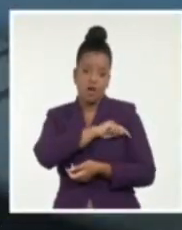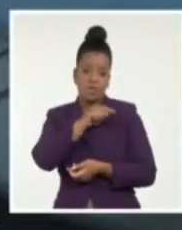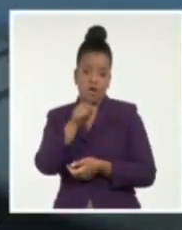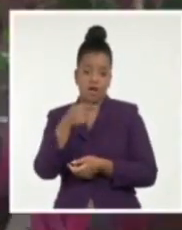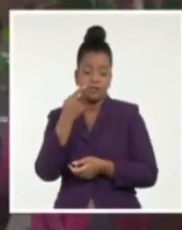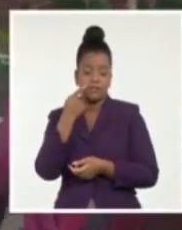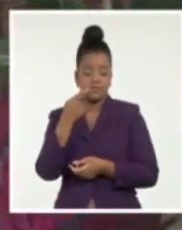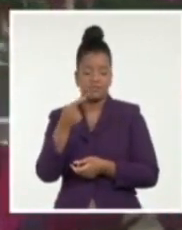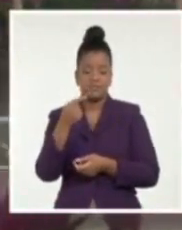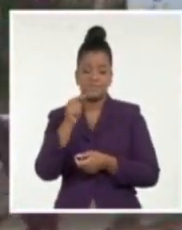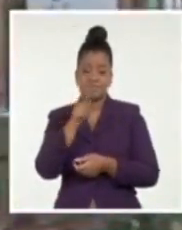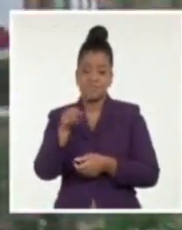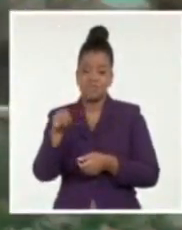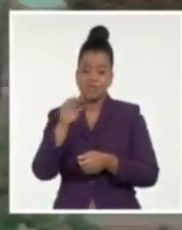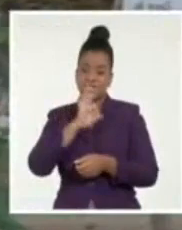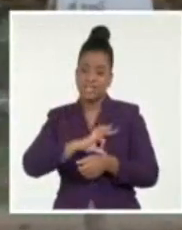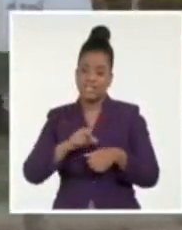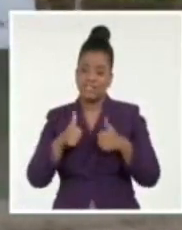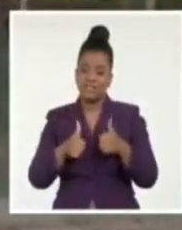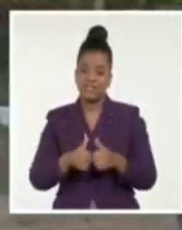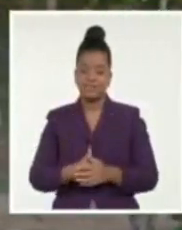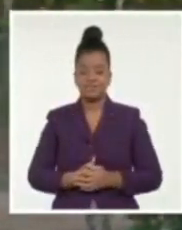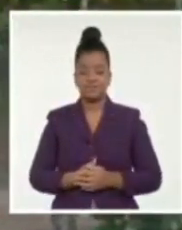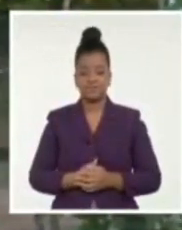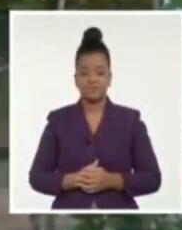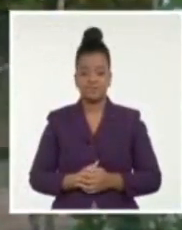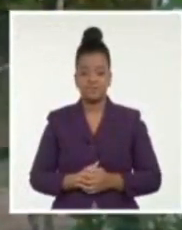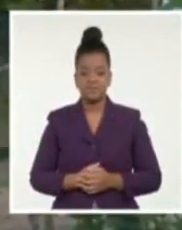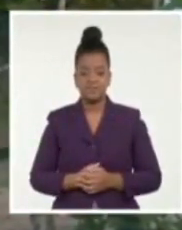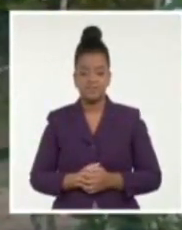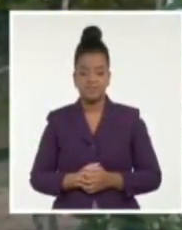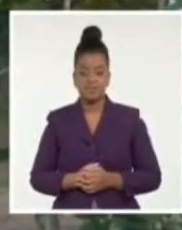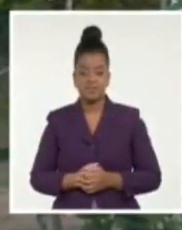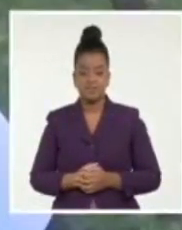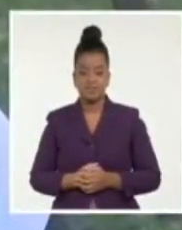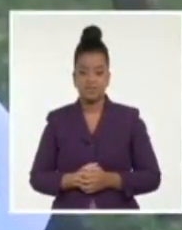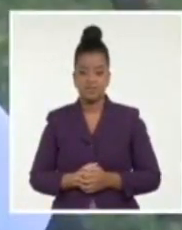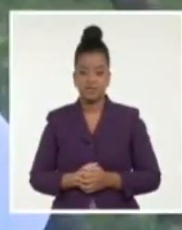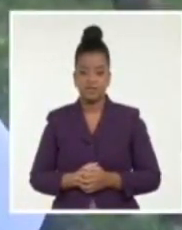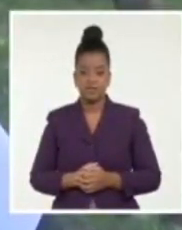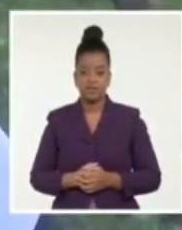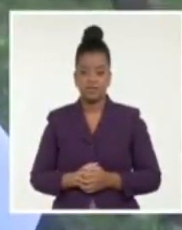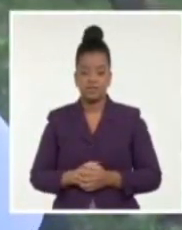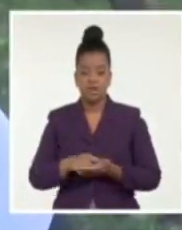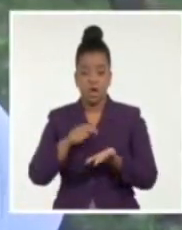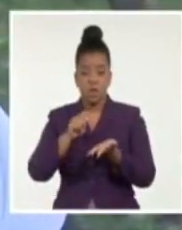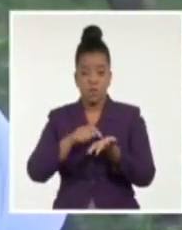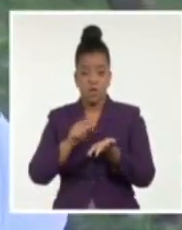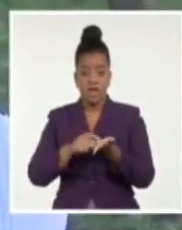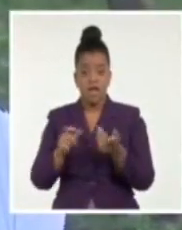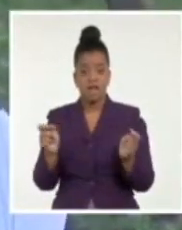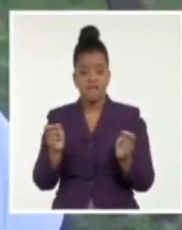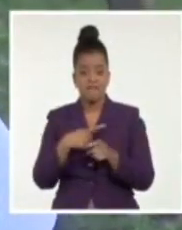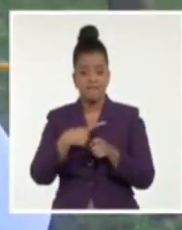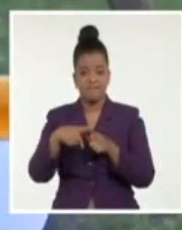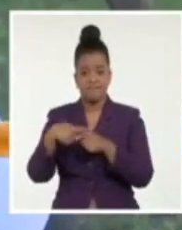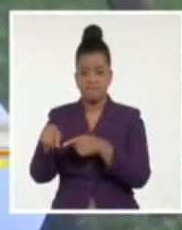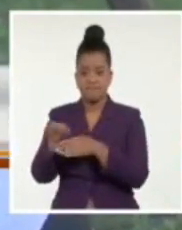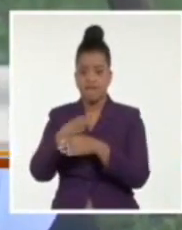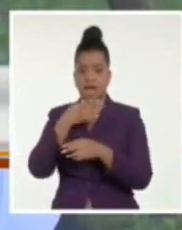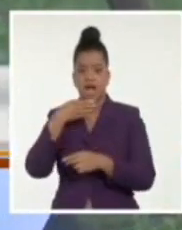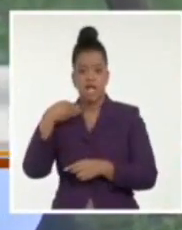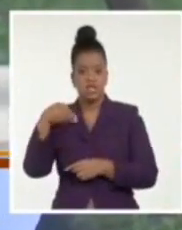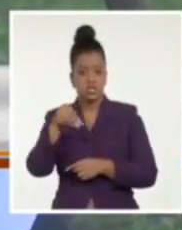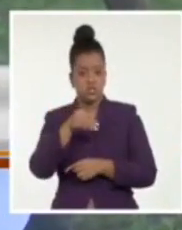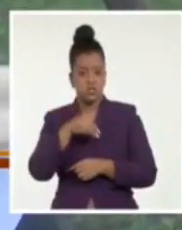reconocidas por los pobladores del lugar. En la bodega se han ofertado muchas cosas, se llegó con azúcar de la gastronomía, se hace